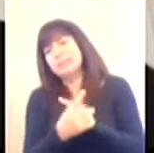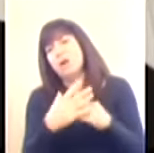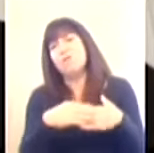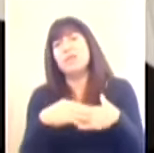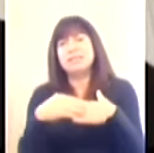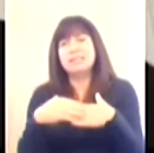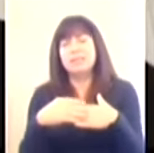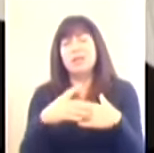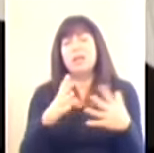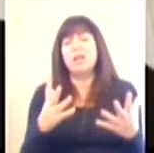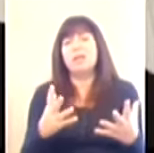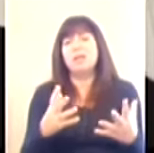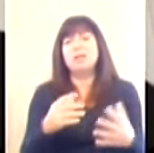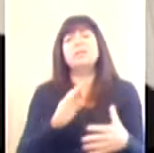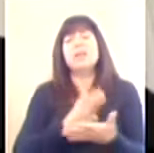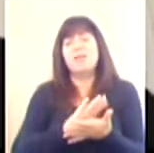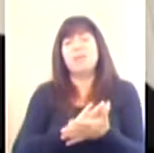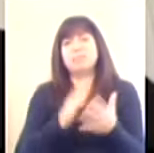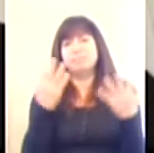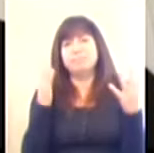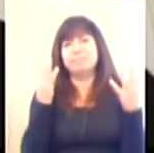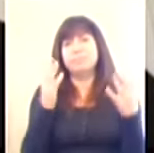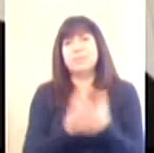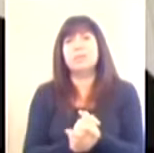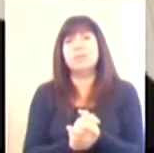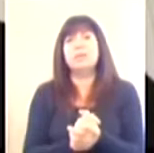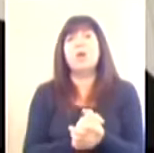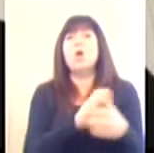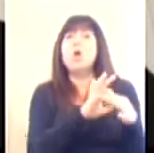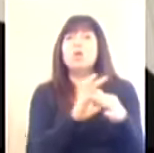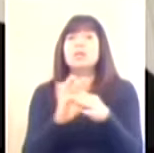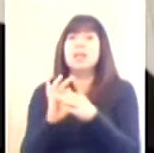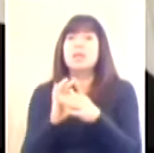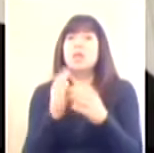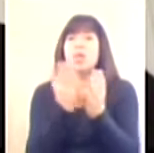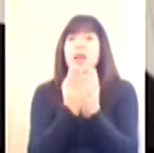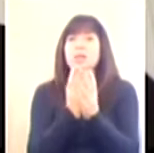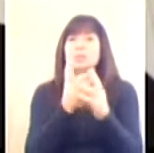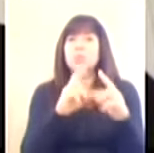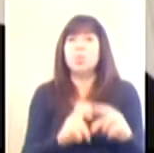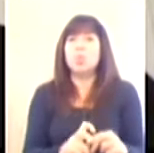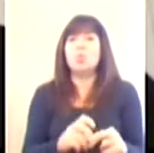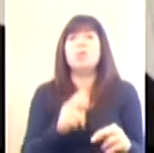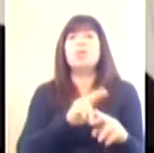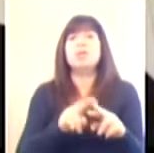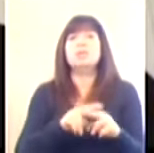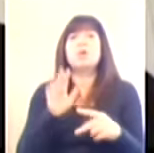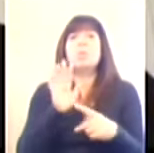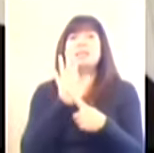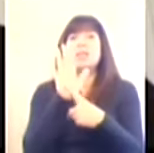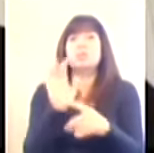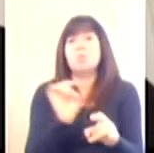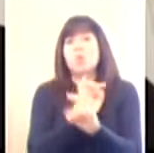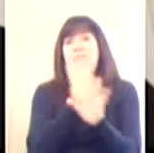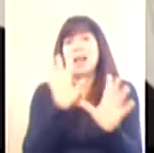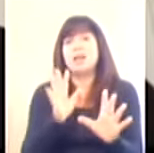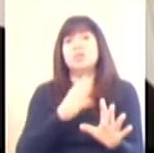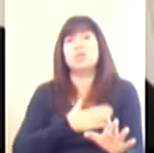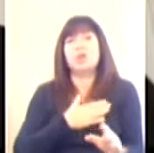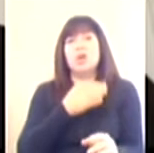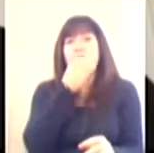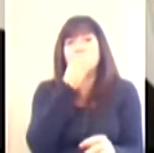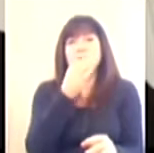celebrarlo. Los contenidos del estudio ya los discutieron en mucho detalle, Claudio hizo una presentación muy clara. Yo solamente quiero decir que son